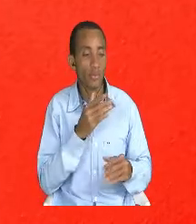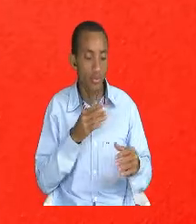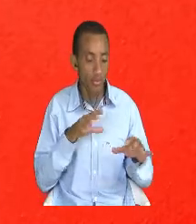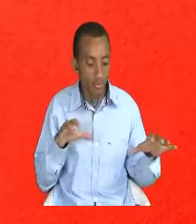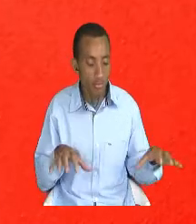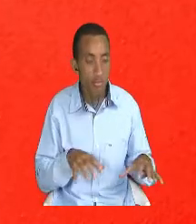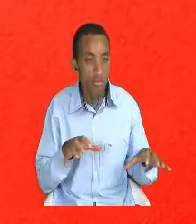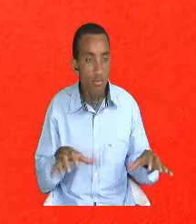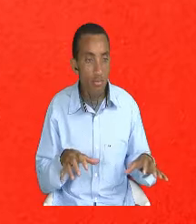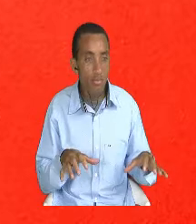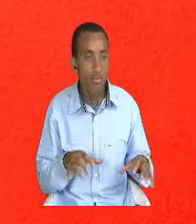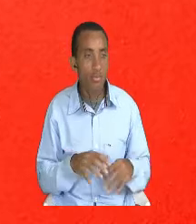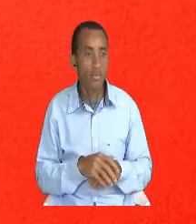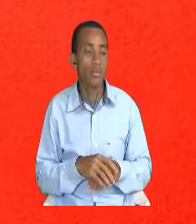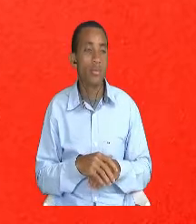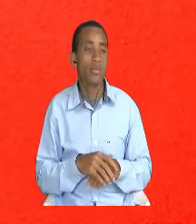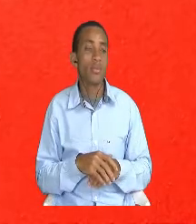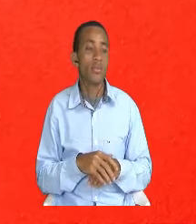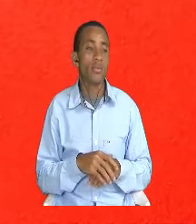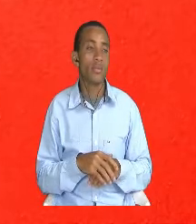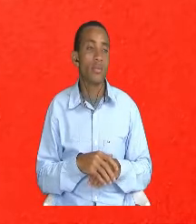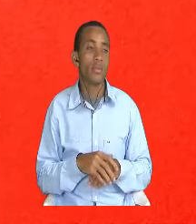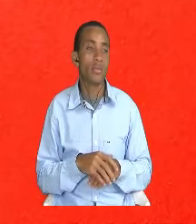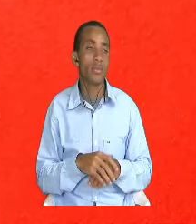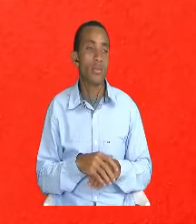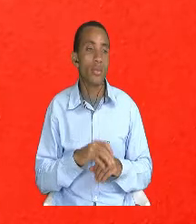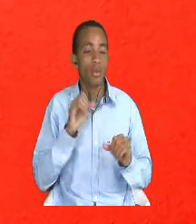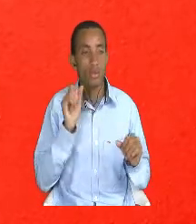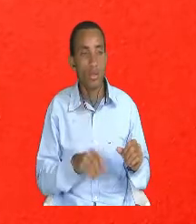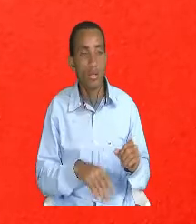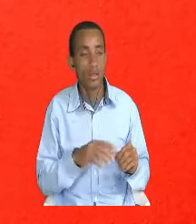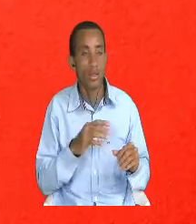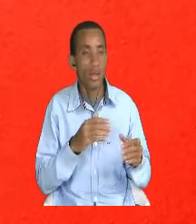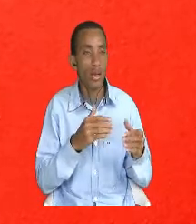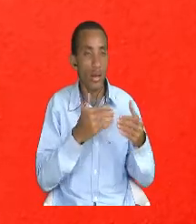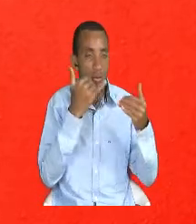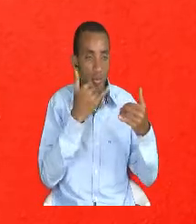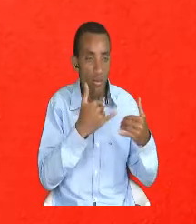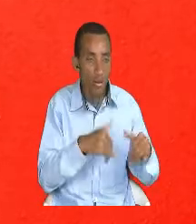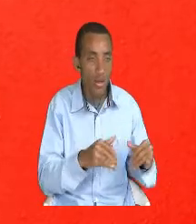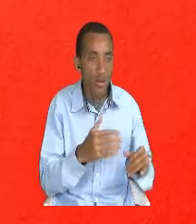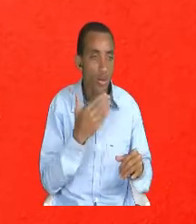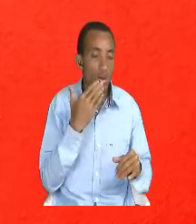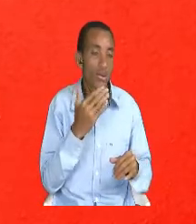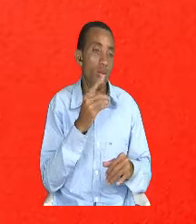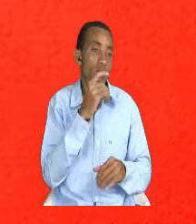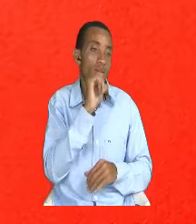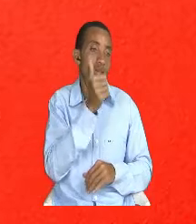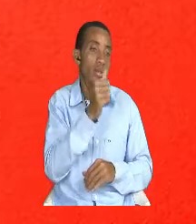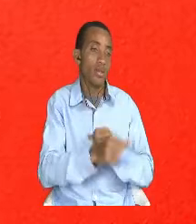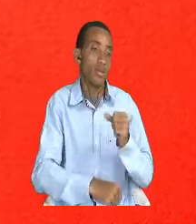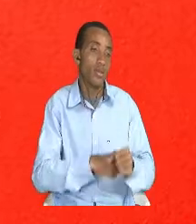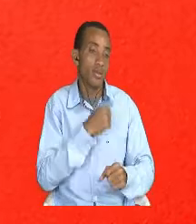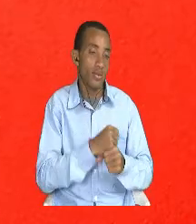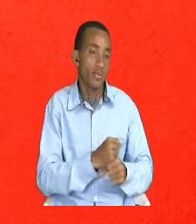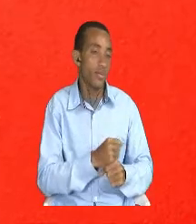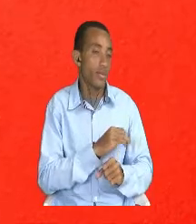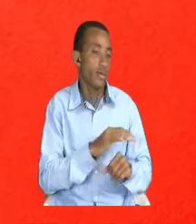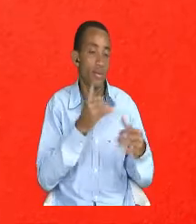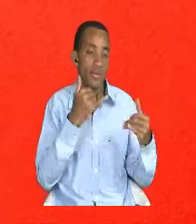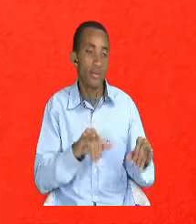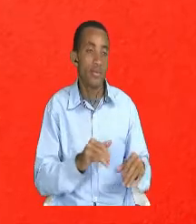se tiene un término de prescripción de 10 años, ¿sí? Y pues indudablemente se